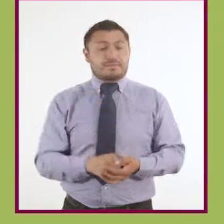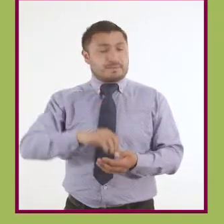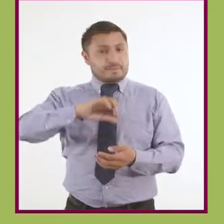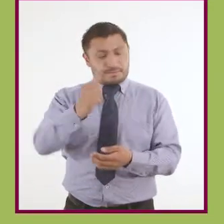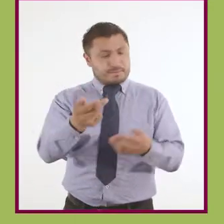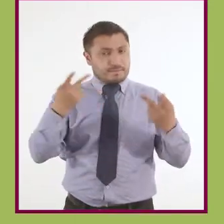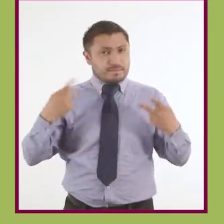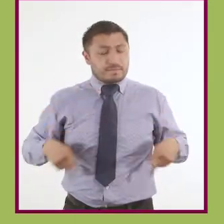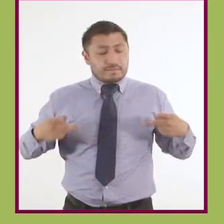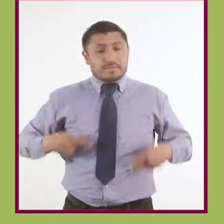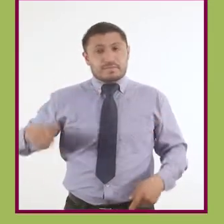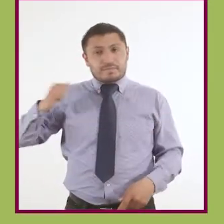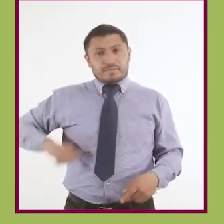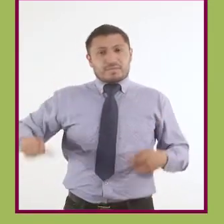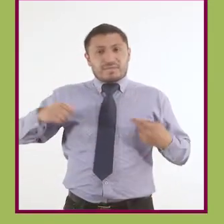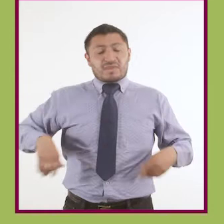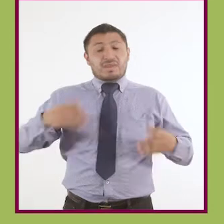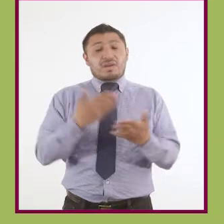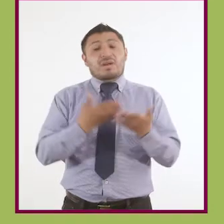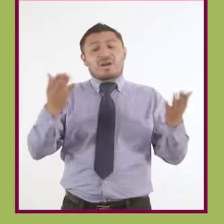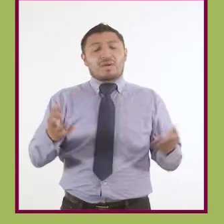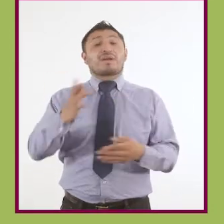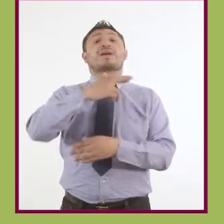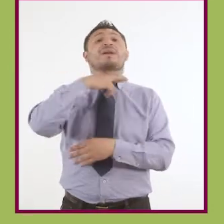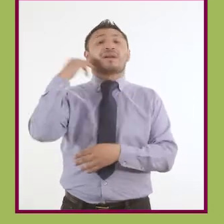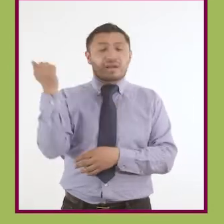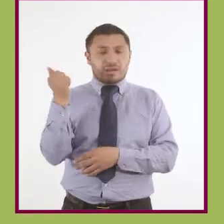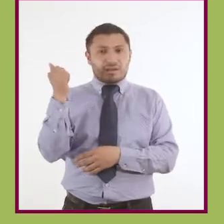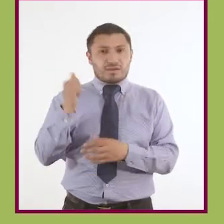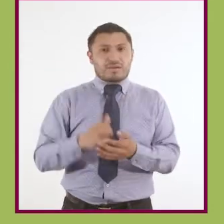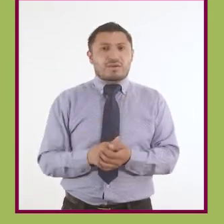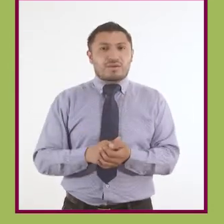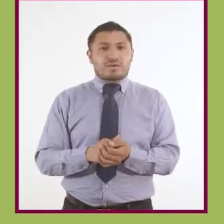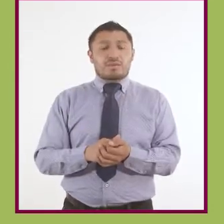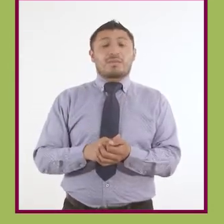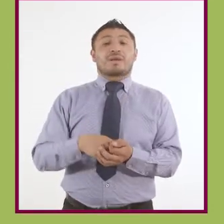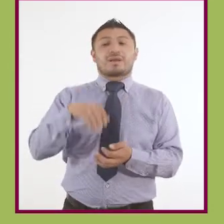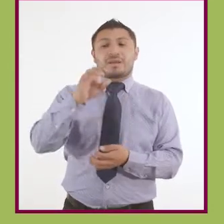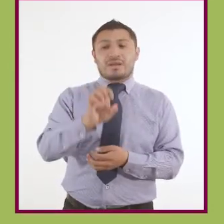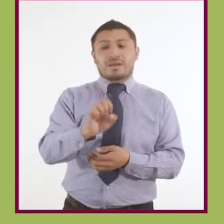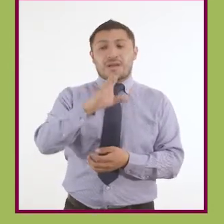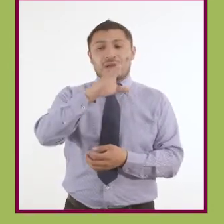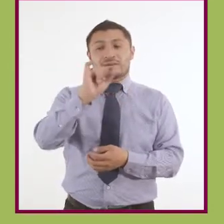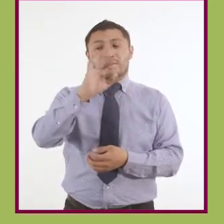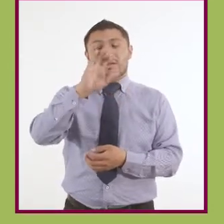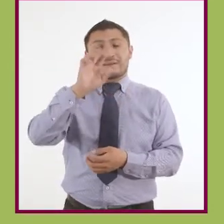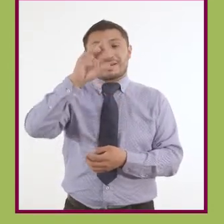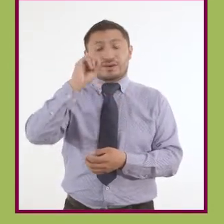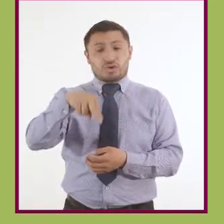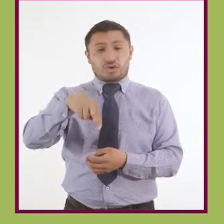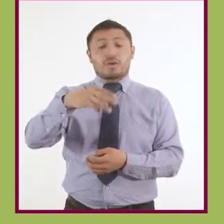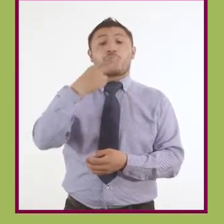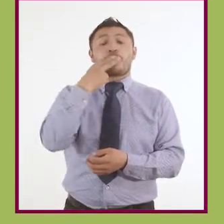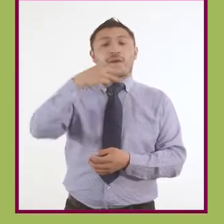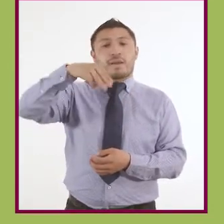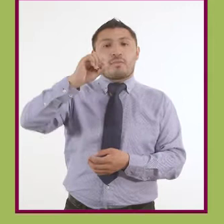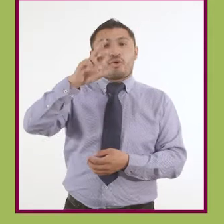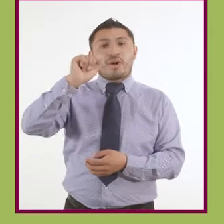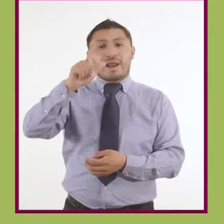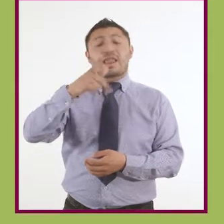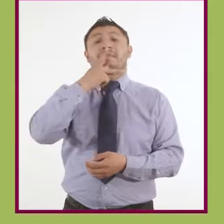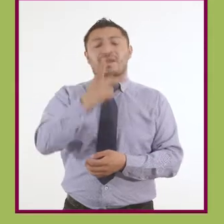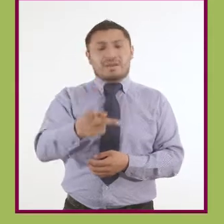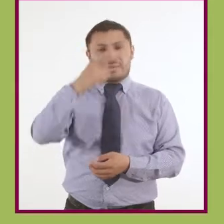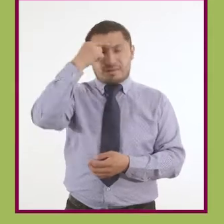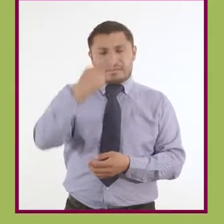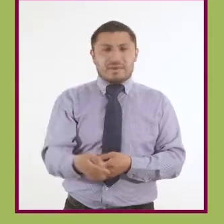del mundo antiguo, aunque ahora de Roma, Cicerón, introdujo la palabra moral, la cual usó para definir al estudio